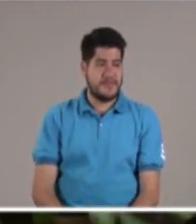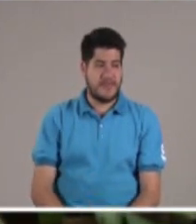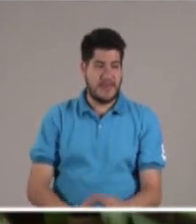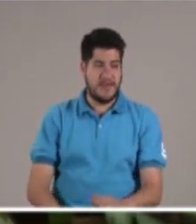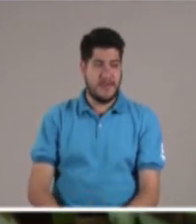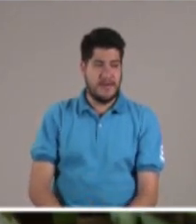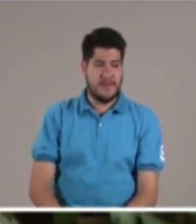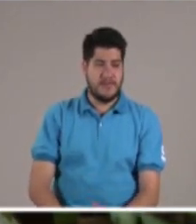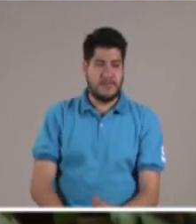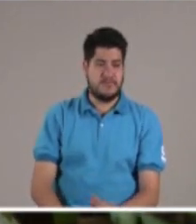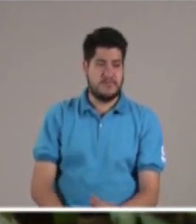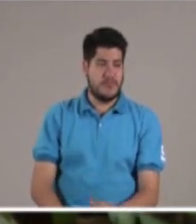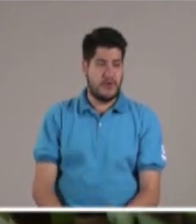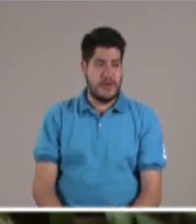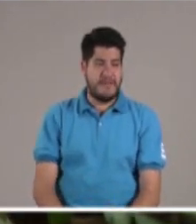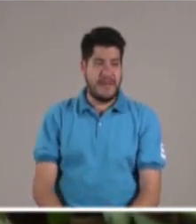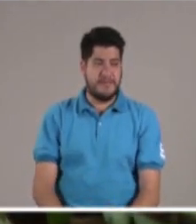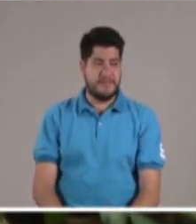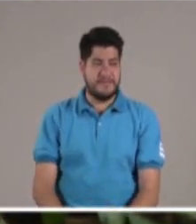bendito